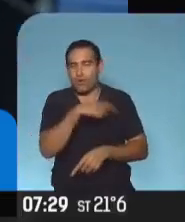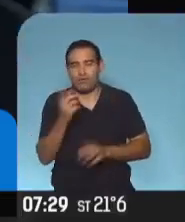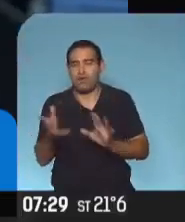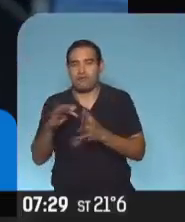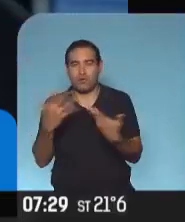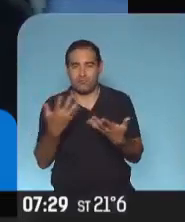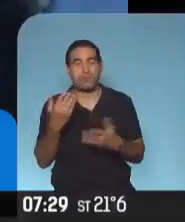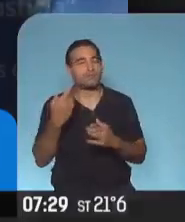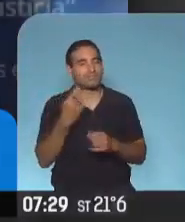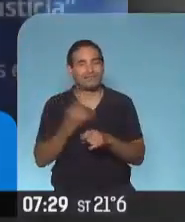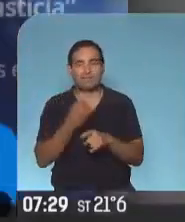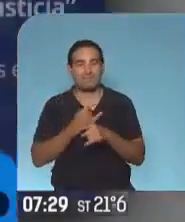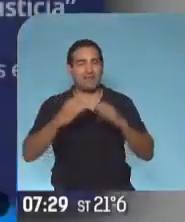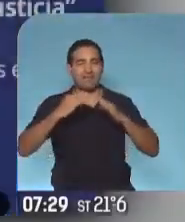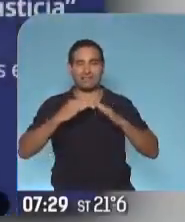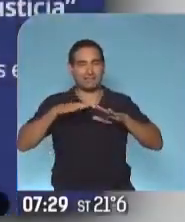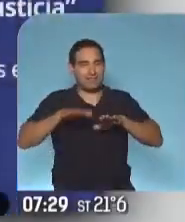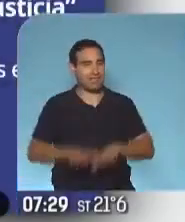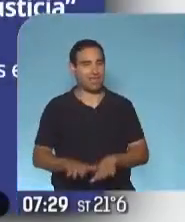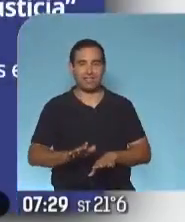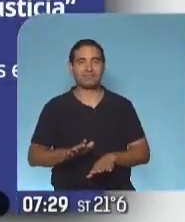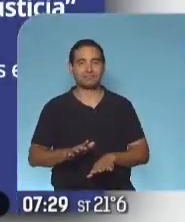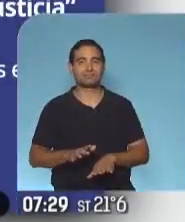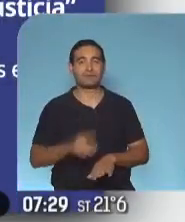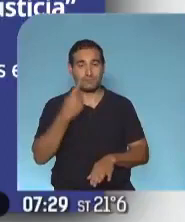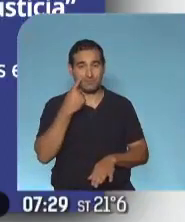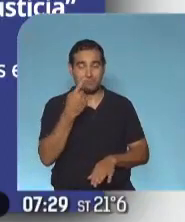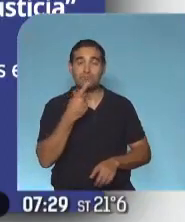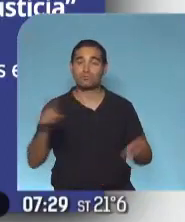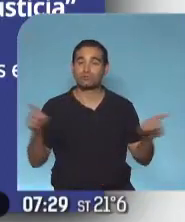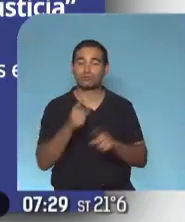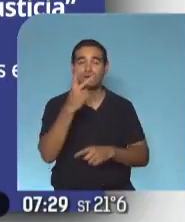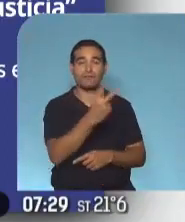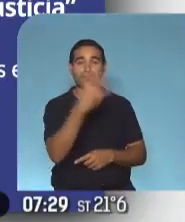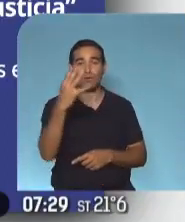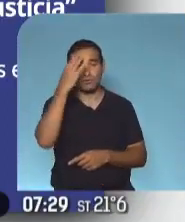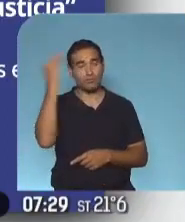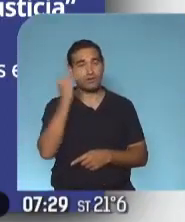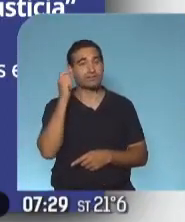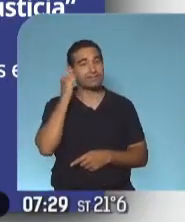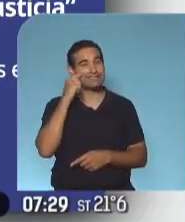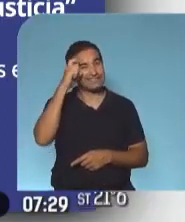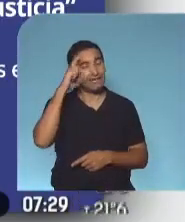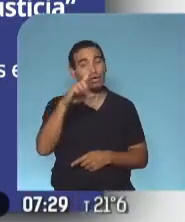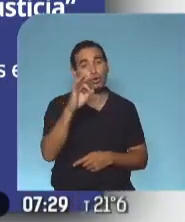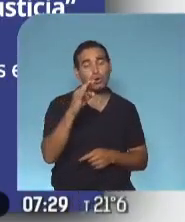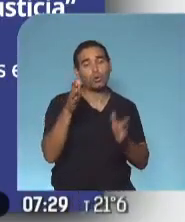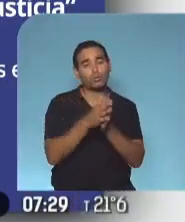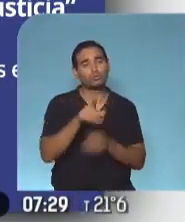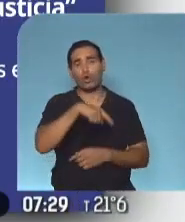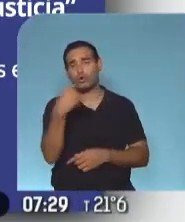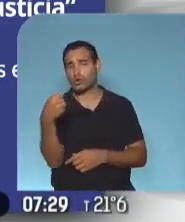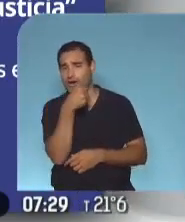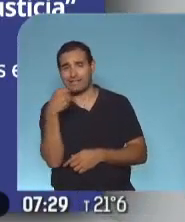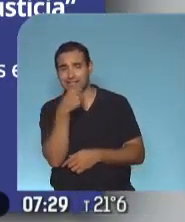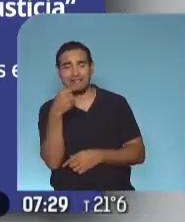de casa. Este es el himno del 24 de marzo, León Gieco, acompañado por otros artistas, y